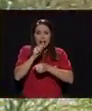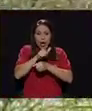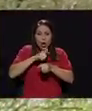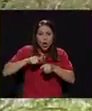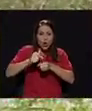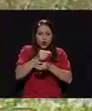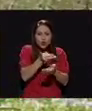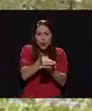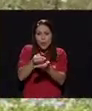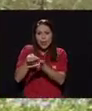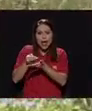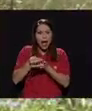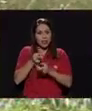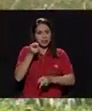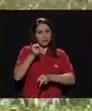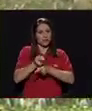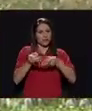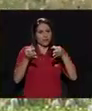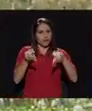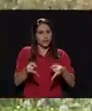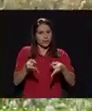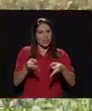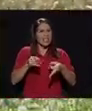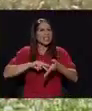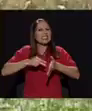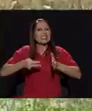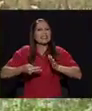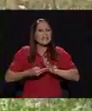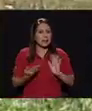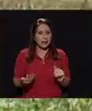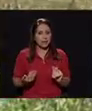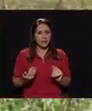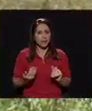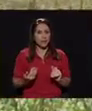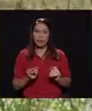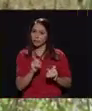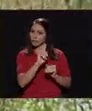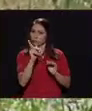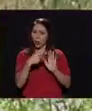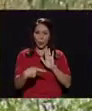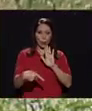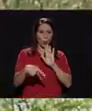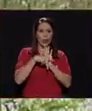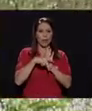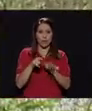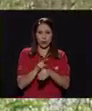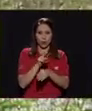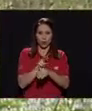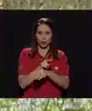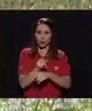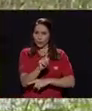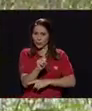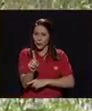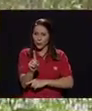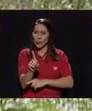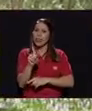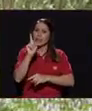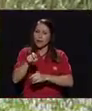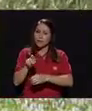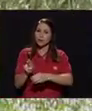humedales racionalmente? Eso quiere decir que en lugar de prohibir su uso, debemos